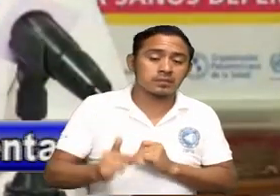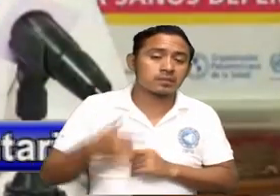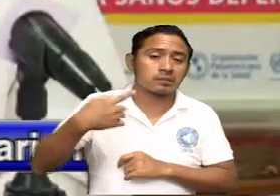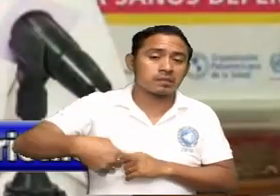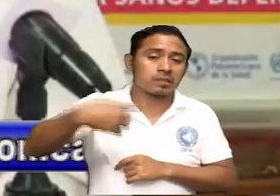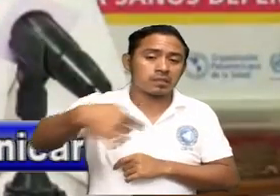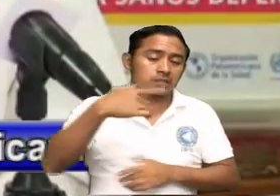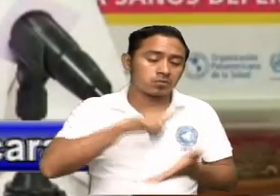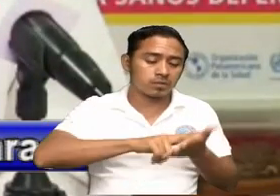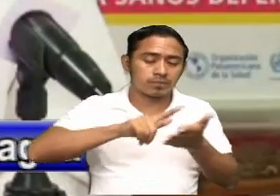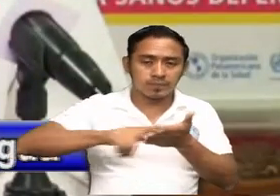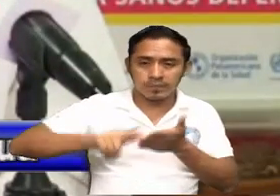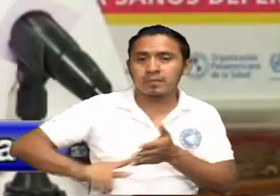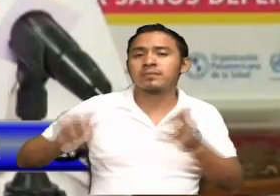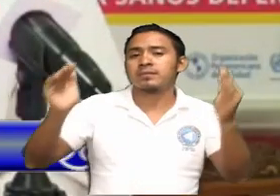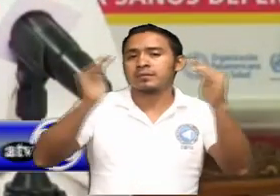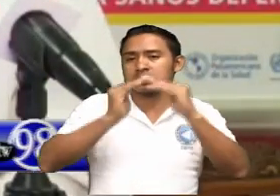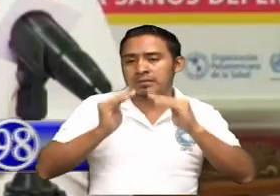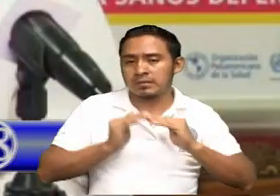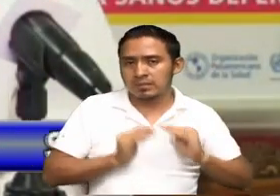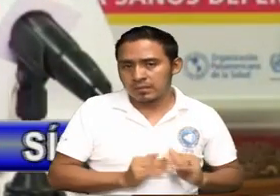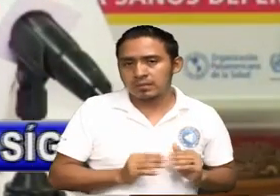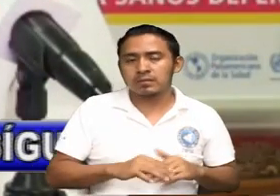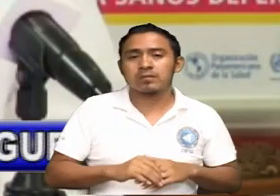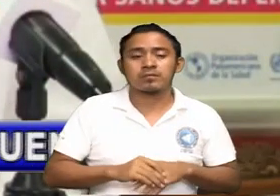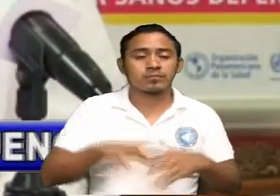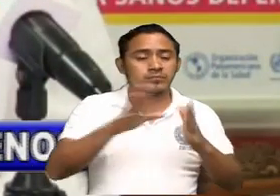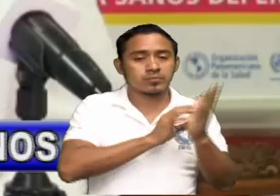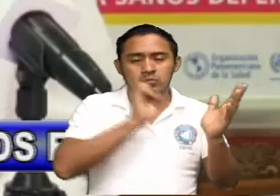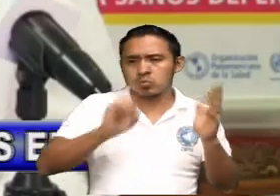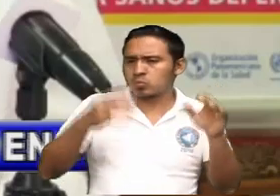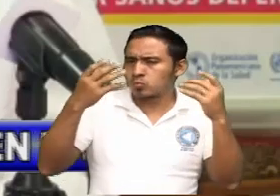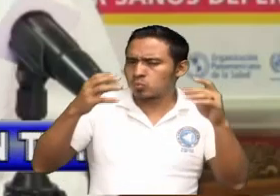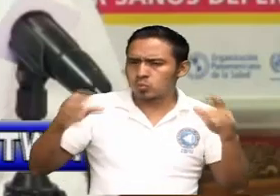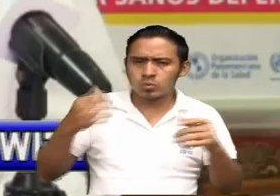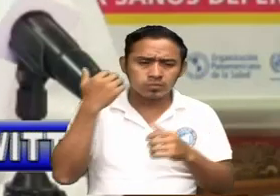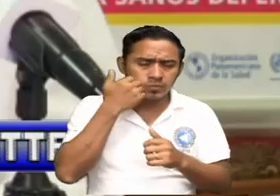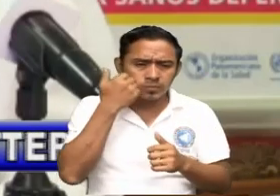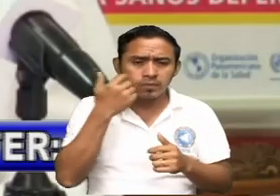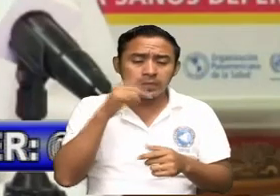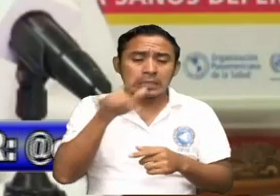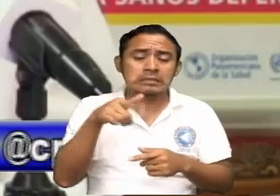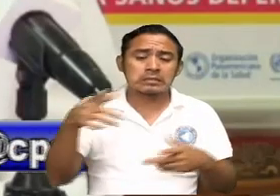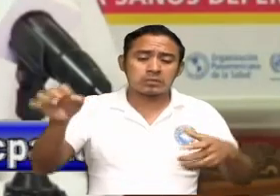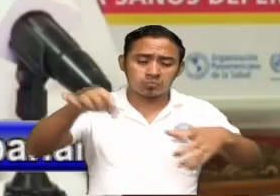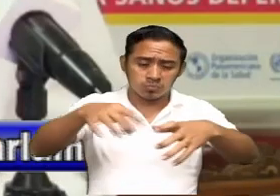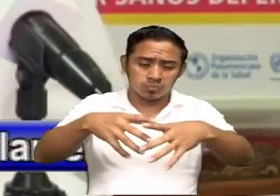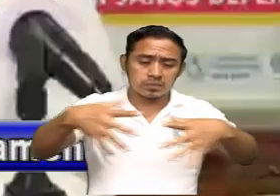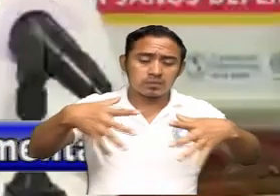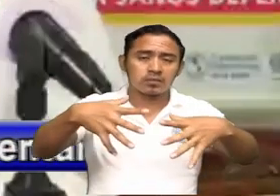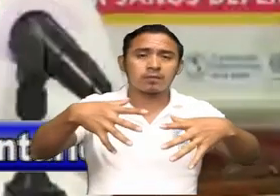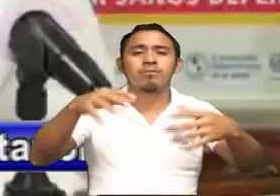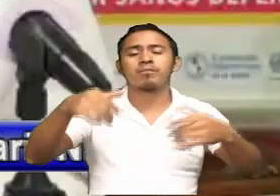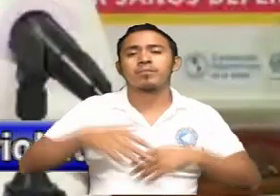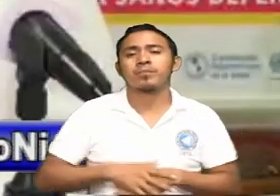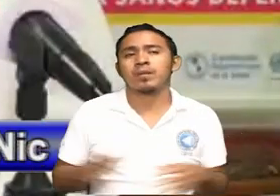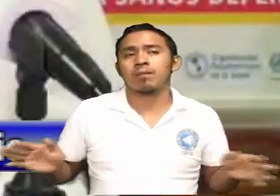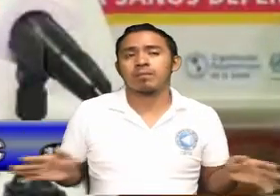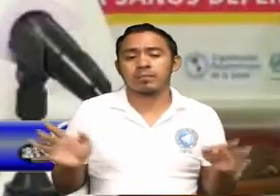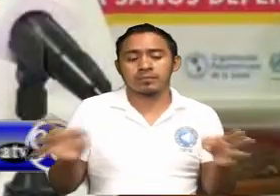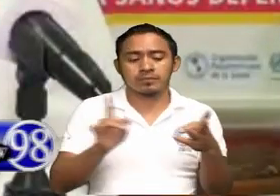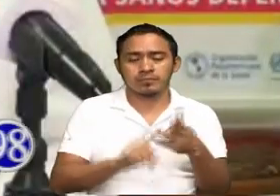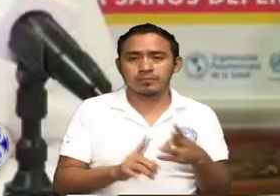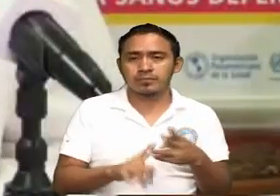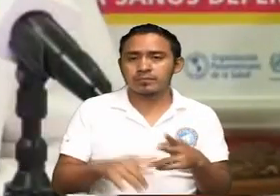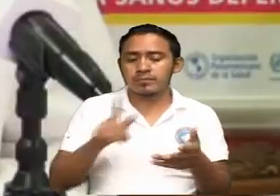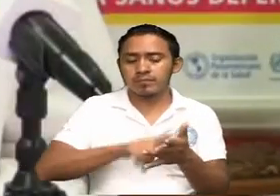higiene en las viviendas y la eliminación de criaderos. Tercero, promover la